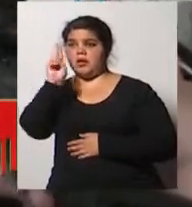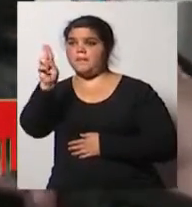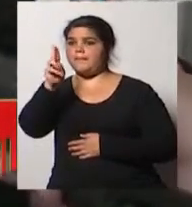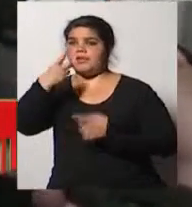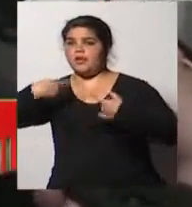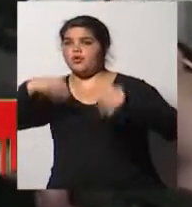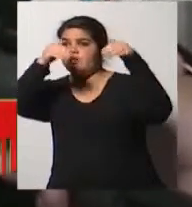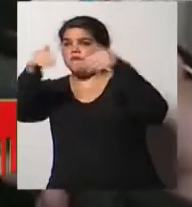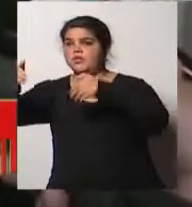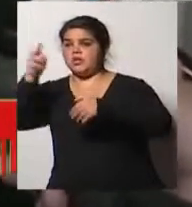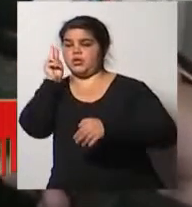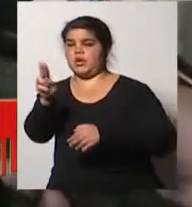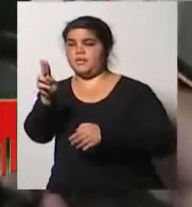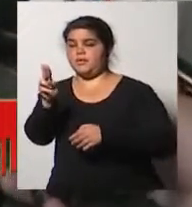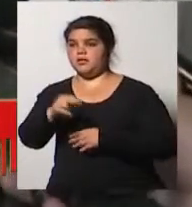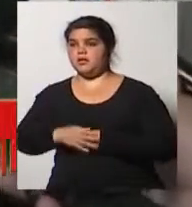natural, no